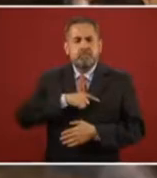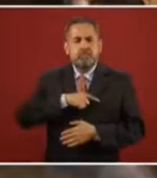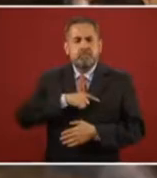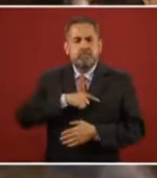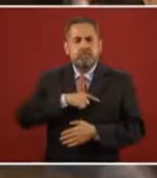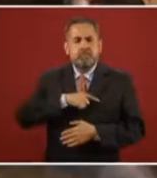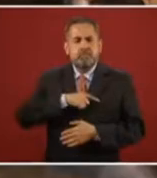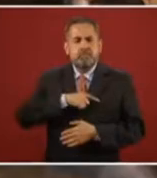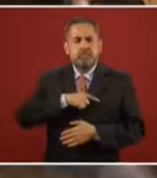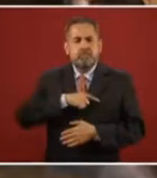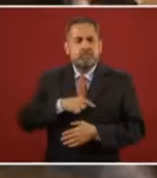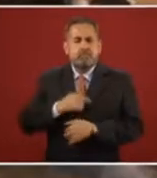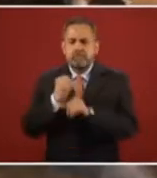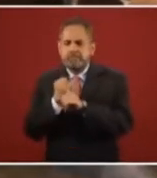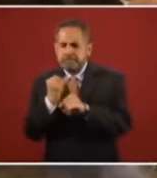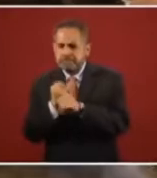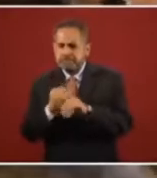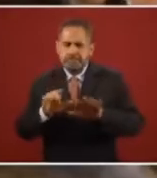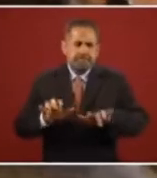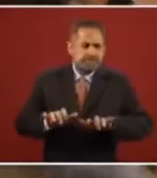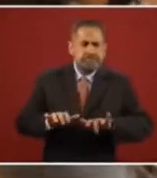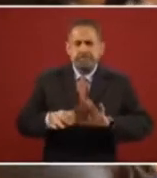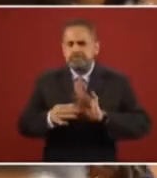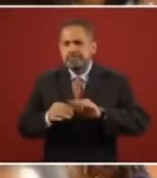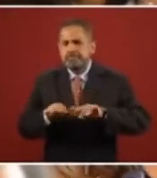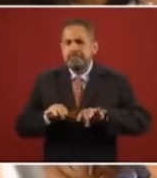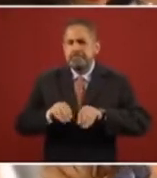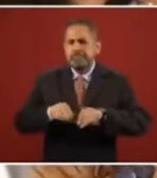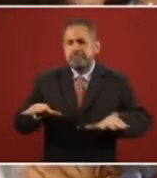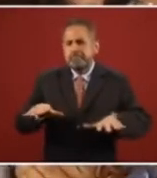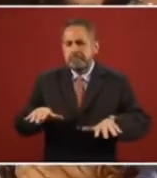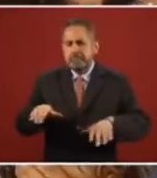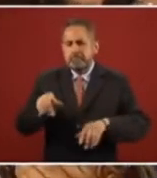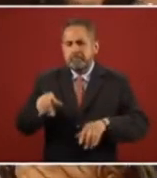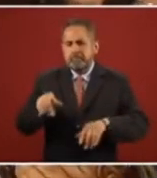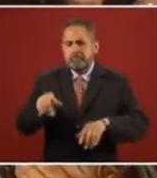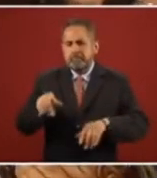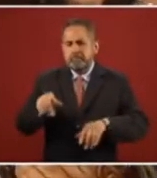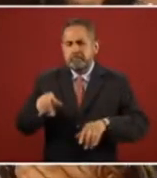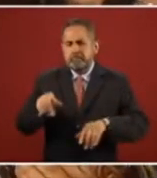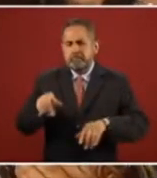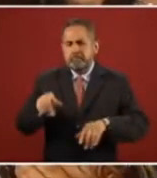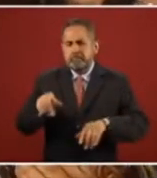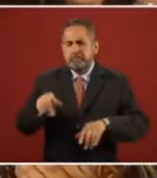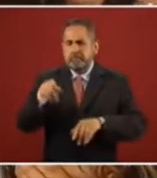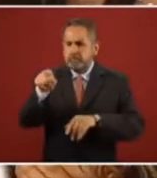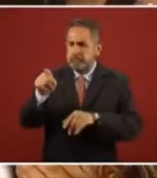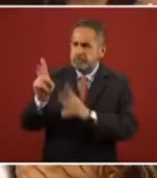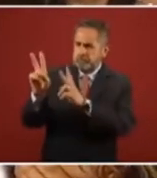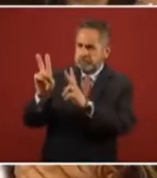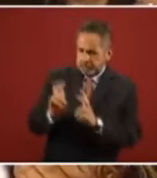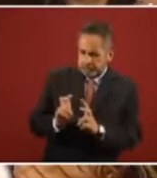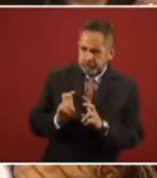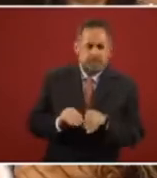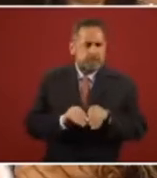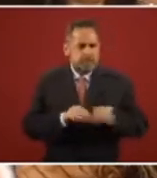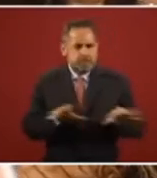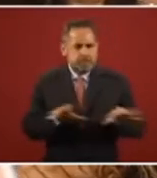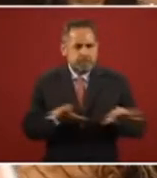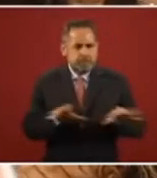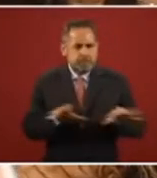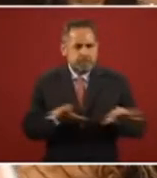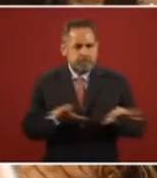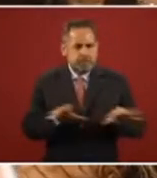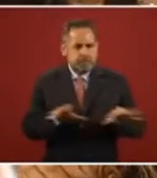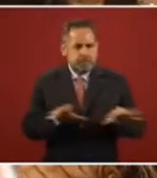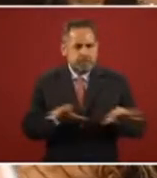your life utilizamos este su contenido que ver con quien viene de youtube